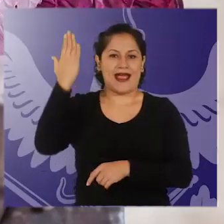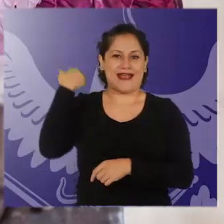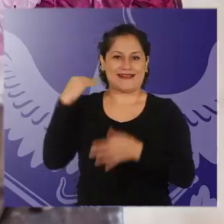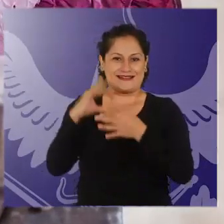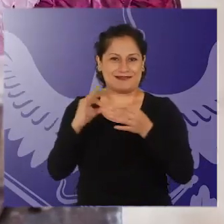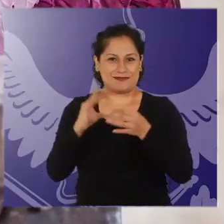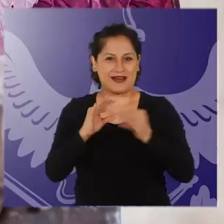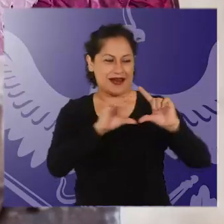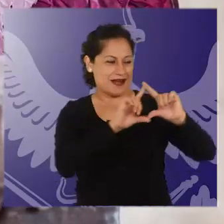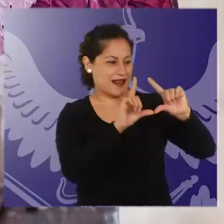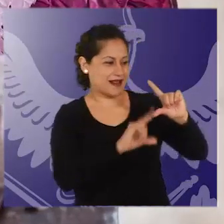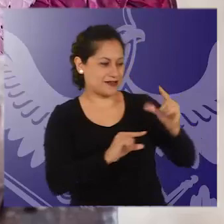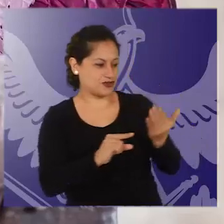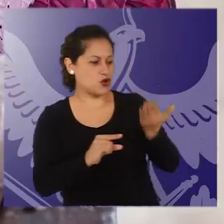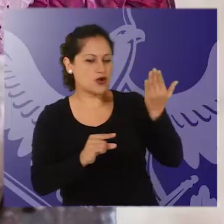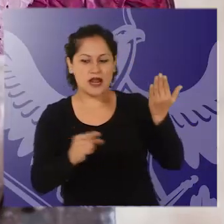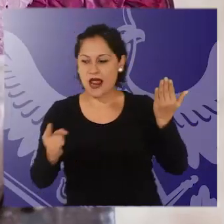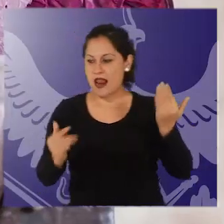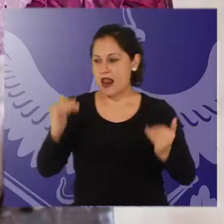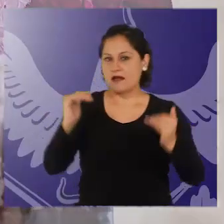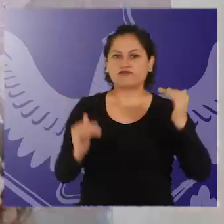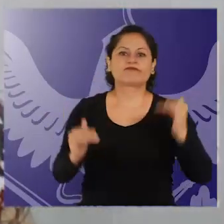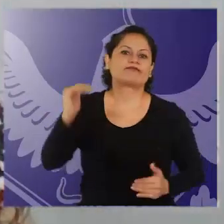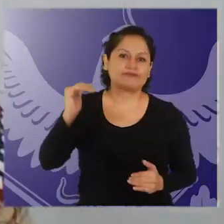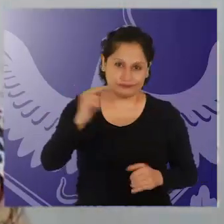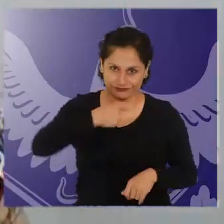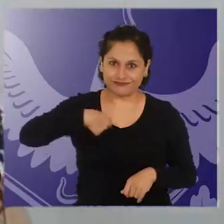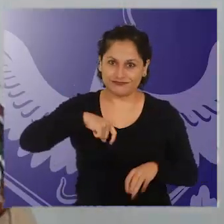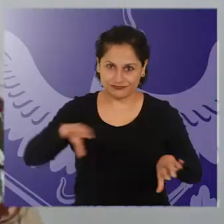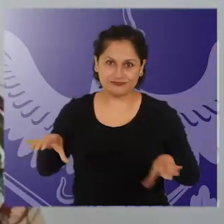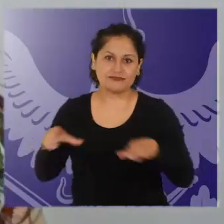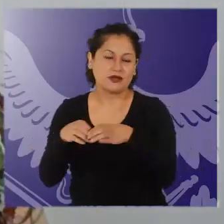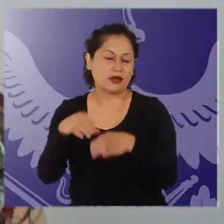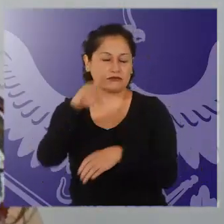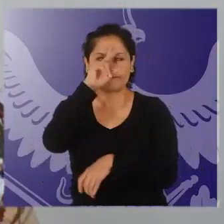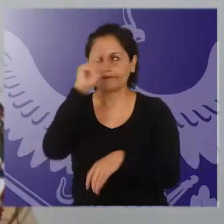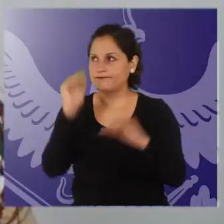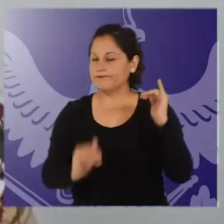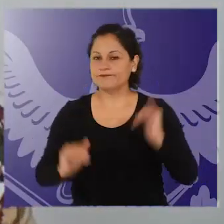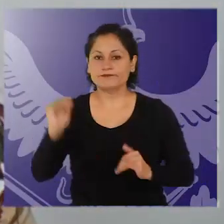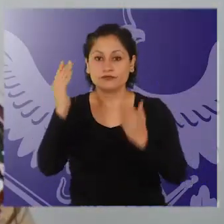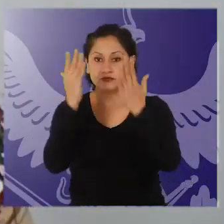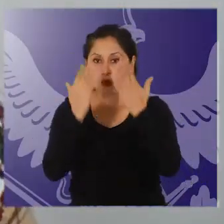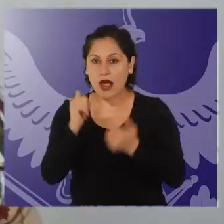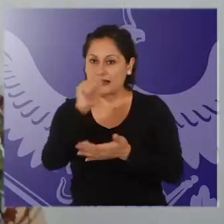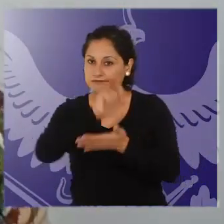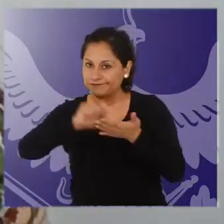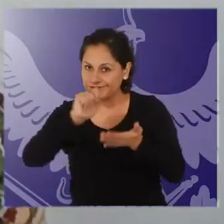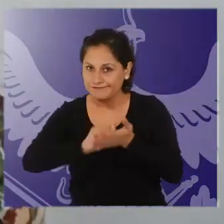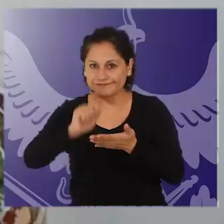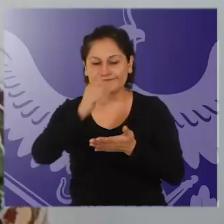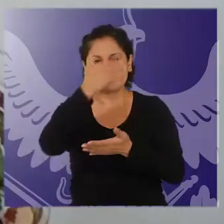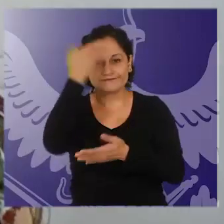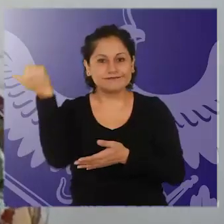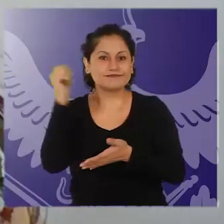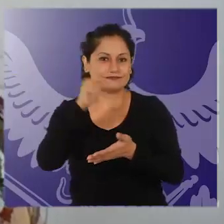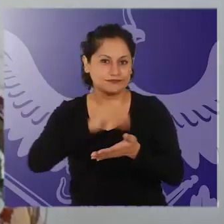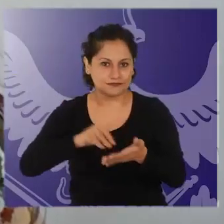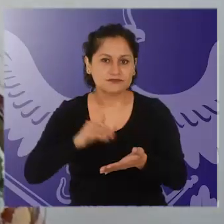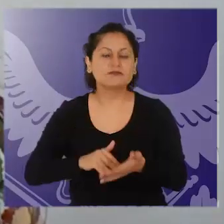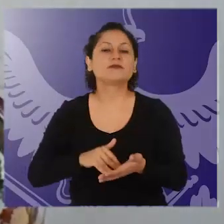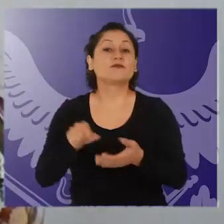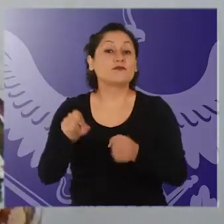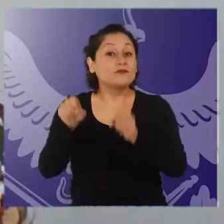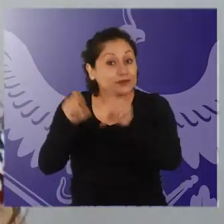manifesté en la variable de analfabetismo, ¿no? Que es muy alta en nuestras comunidades. Aunado a